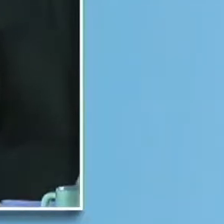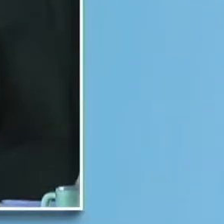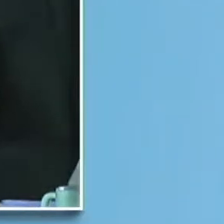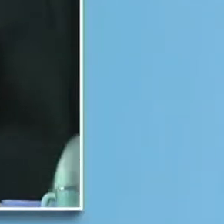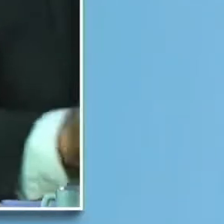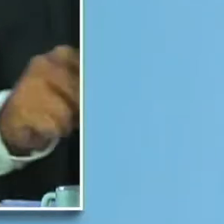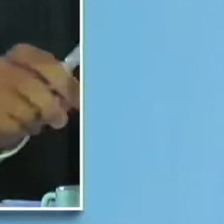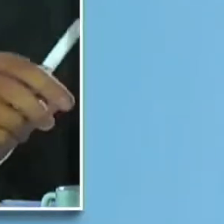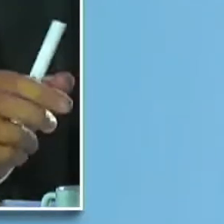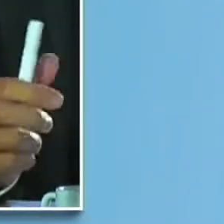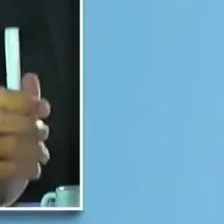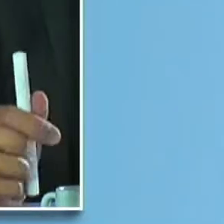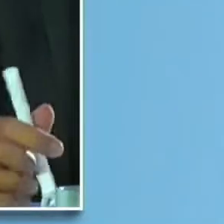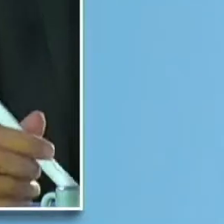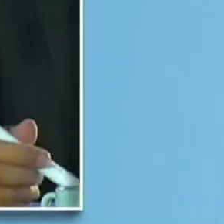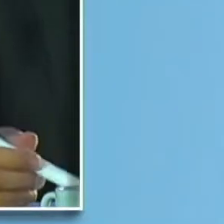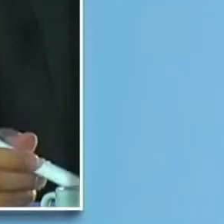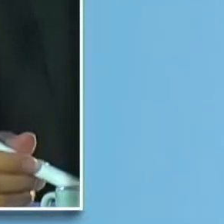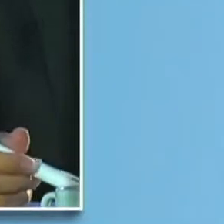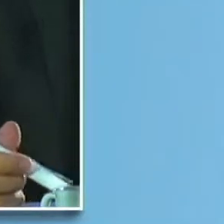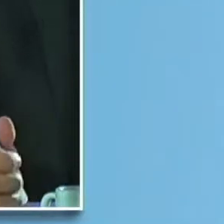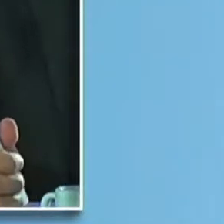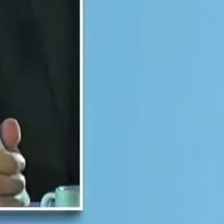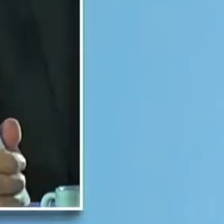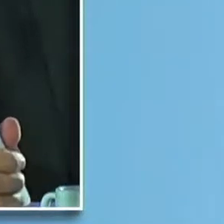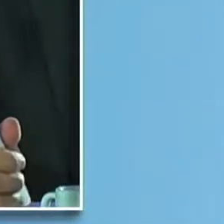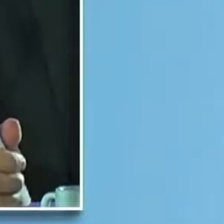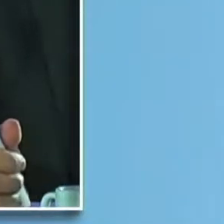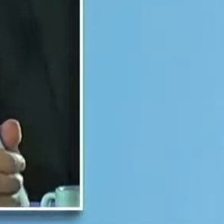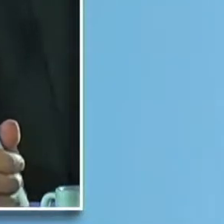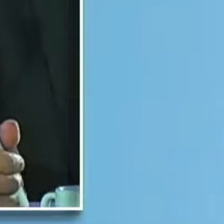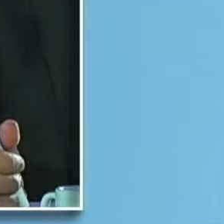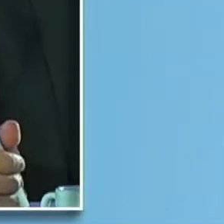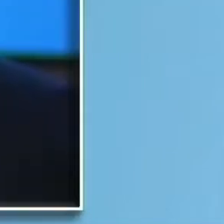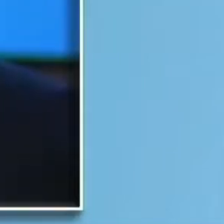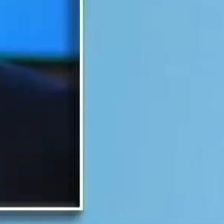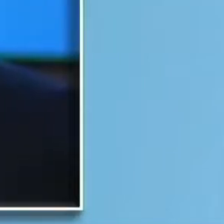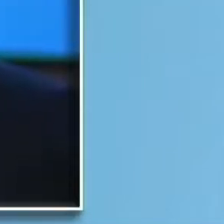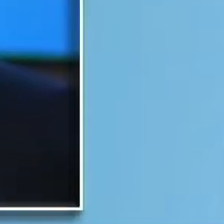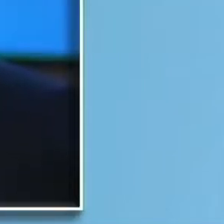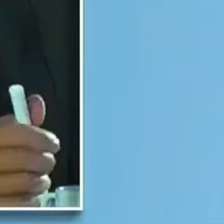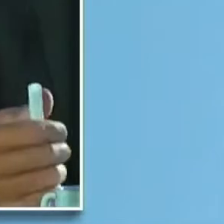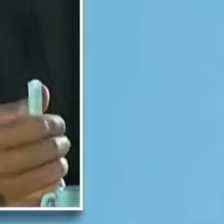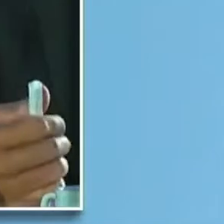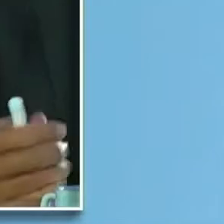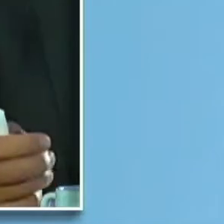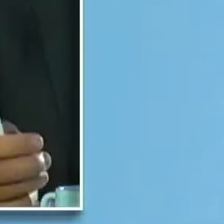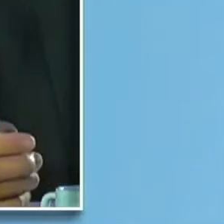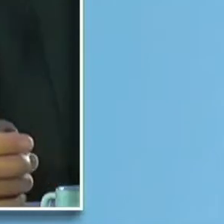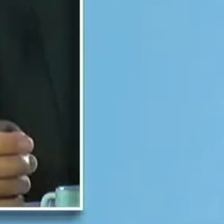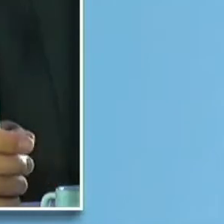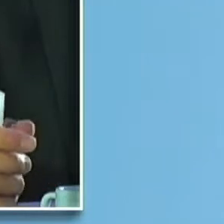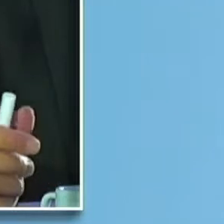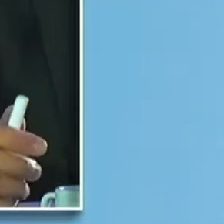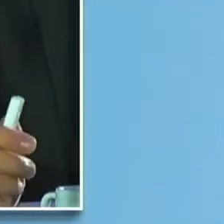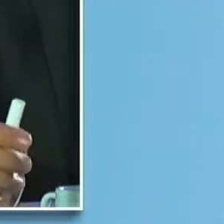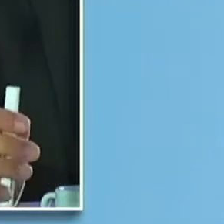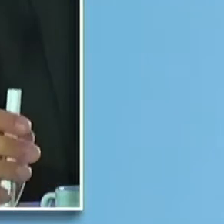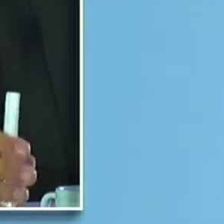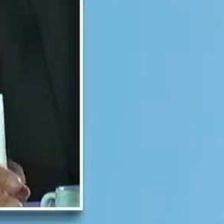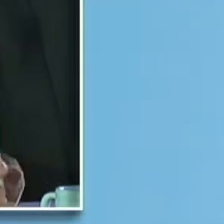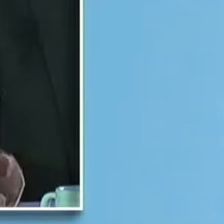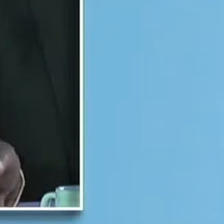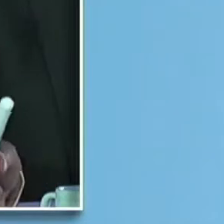Santiago cafiero al alto representante para asuntos exteriores y política de seguridad de la Unión Europea y vicepresidente de la comisión